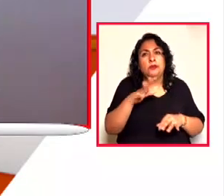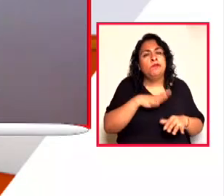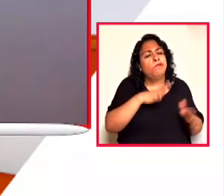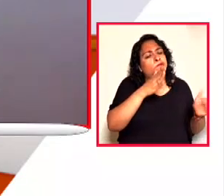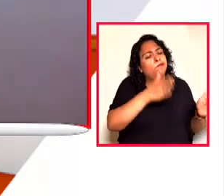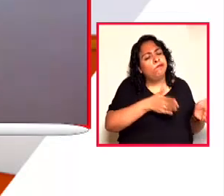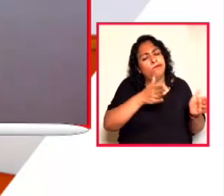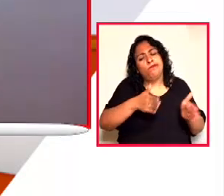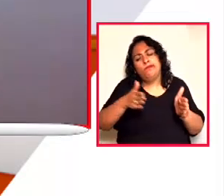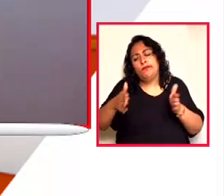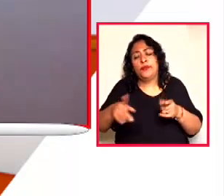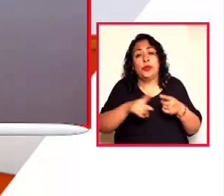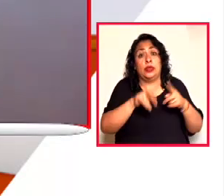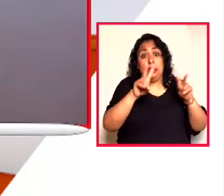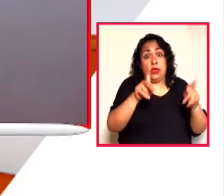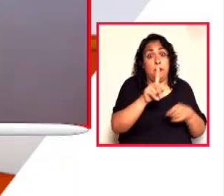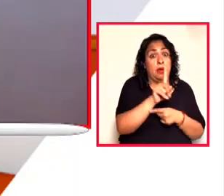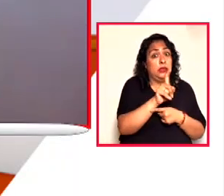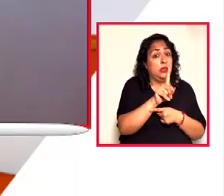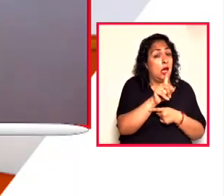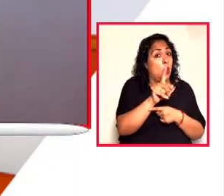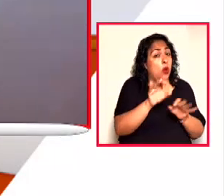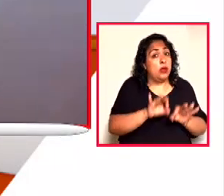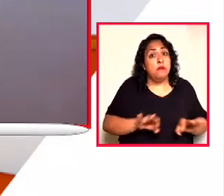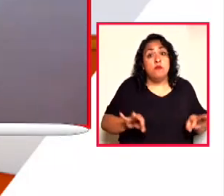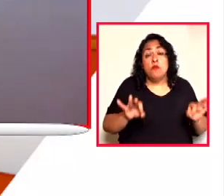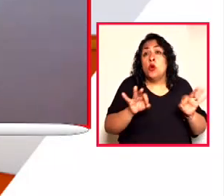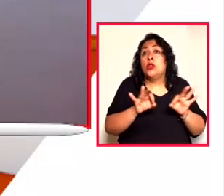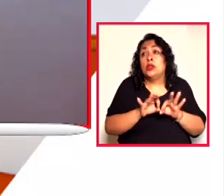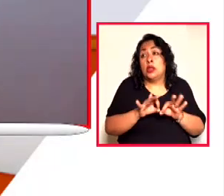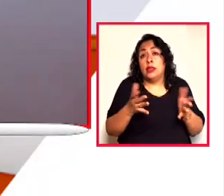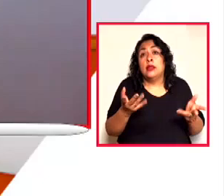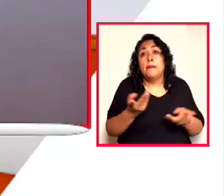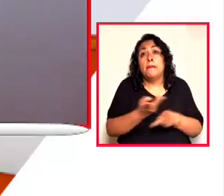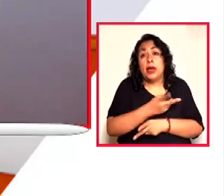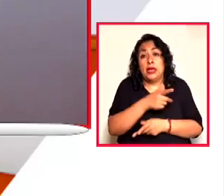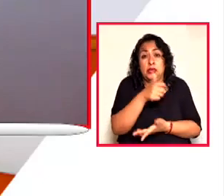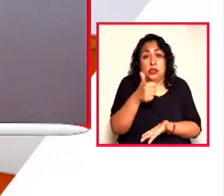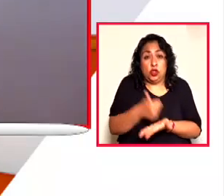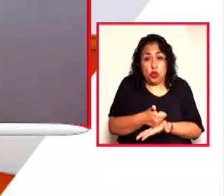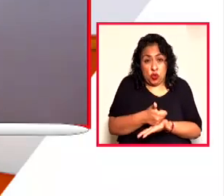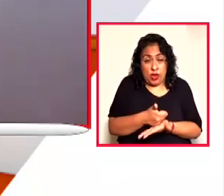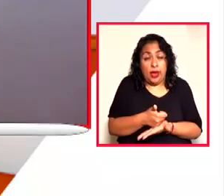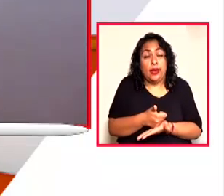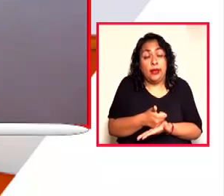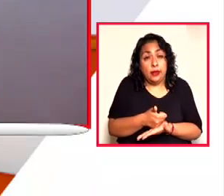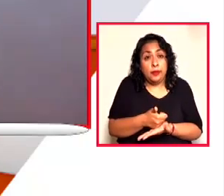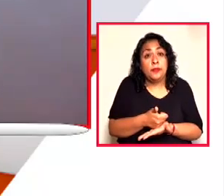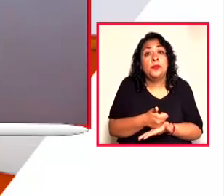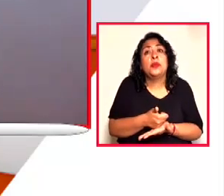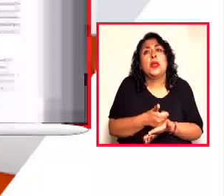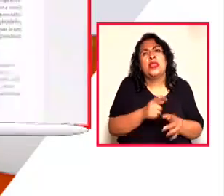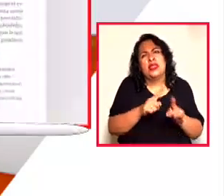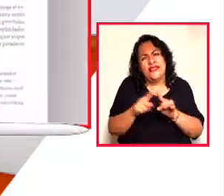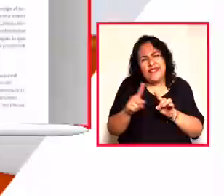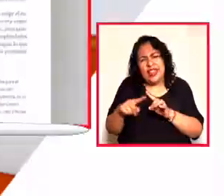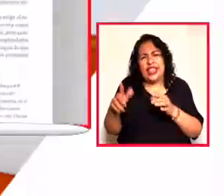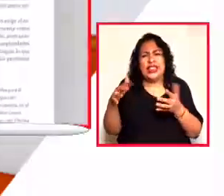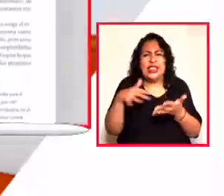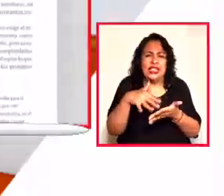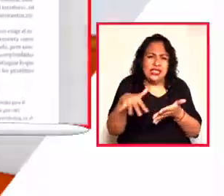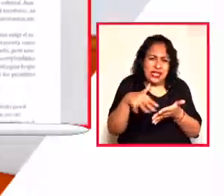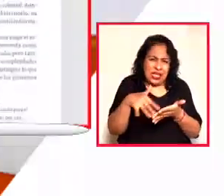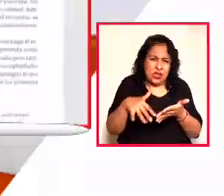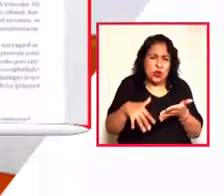temas como el agua, que es fundamental, o sea, lo que ha pasado en la ciudad, y con varias lecturas, en